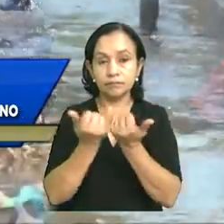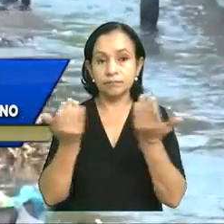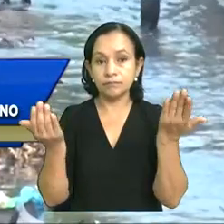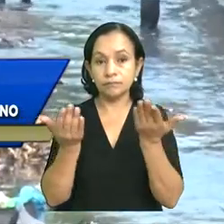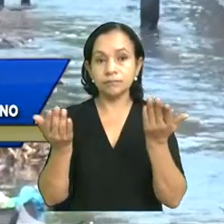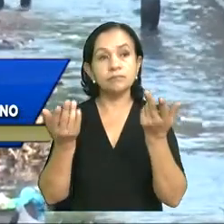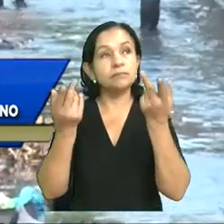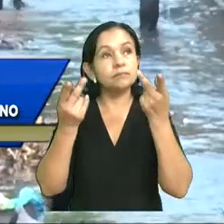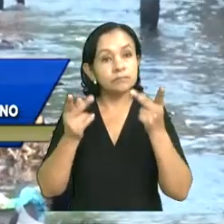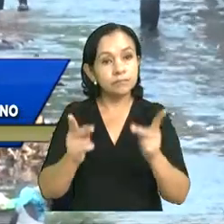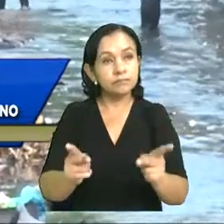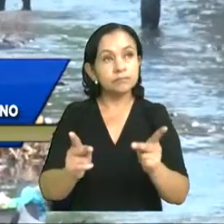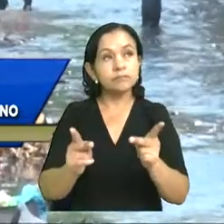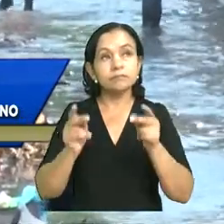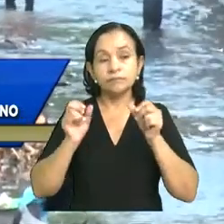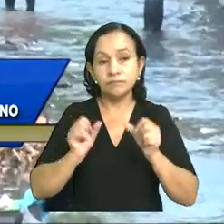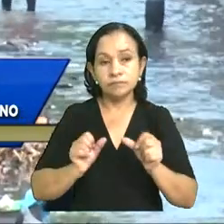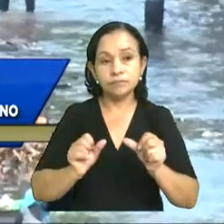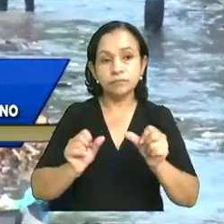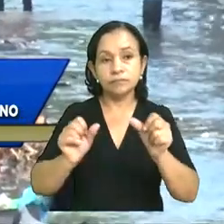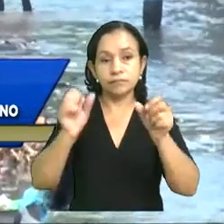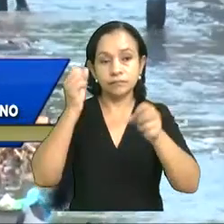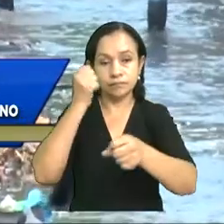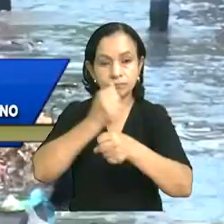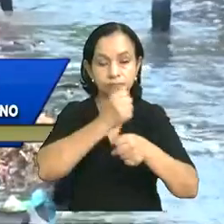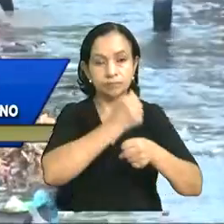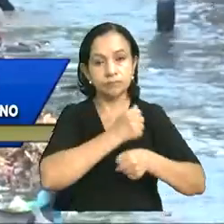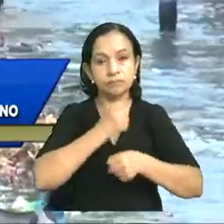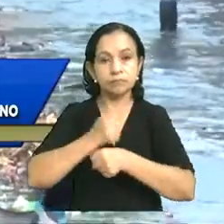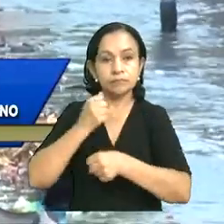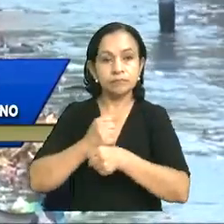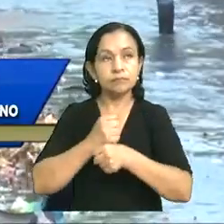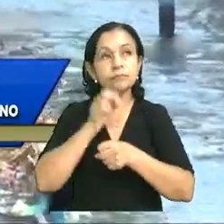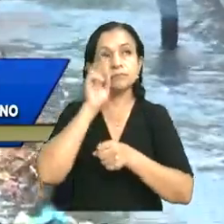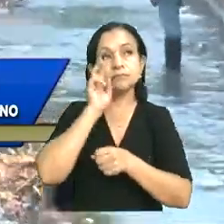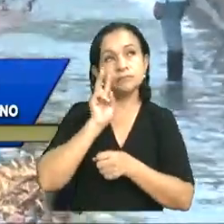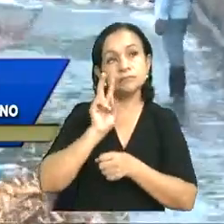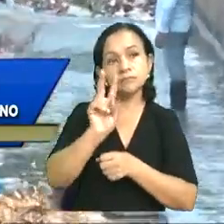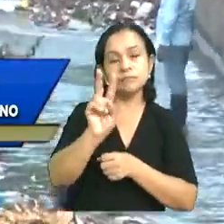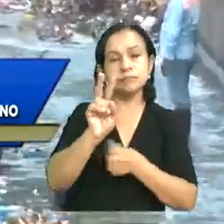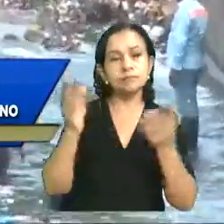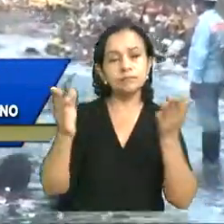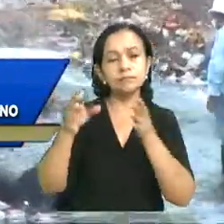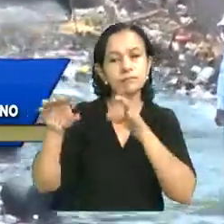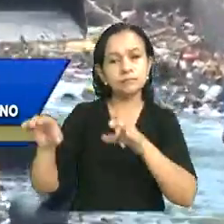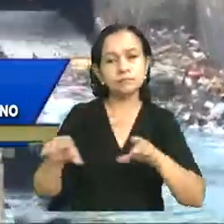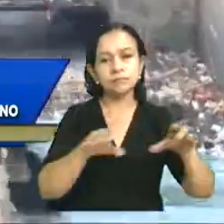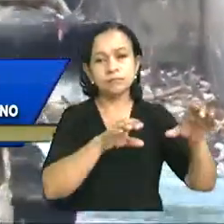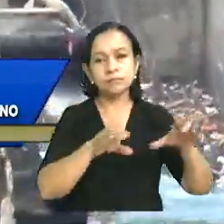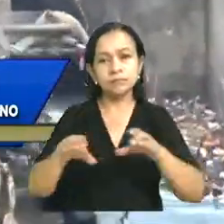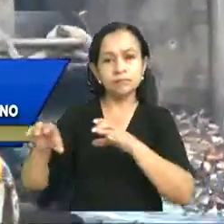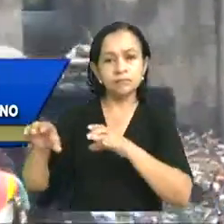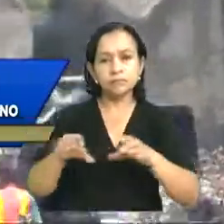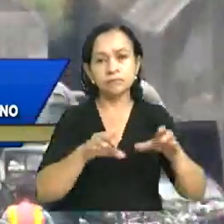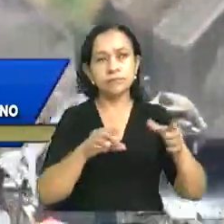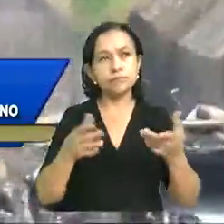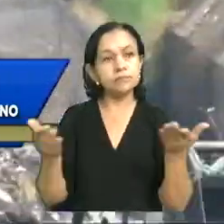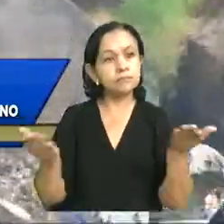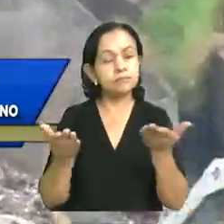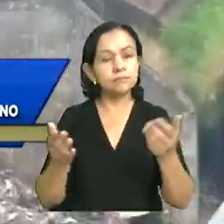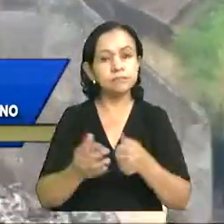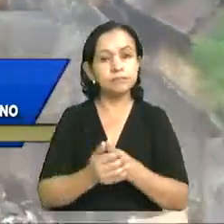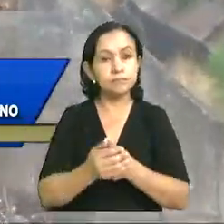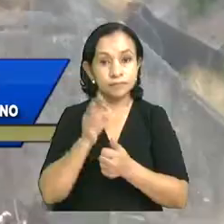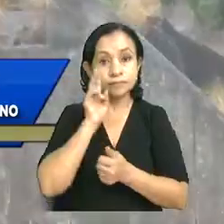pero se sigue trabajando, no hemos dejado de trabajar. Y ahí están, compañeras, por ejemplo, acciones como la que estamos viendo en pantalla,